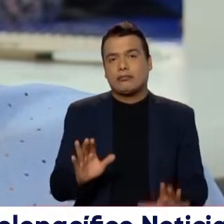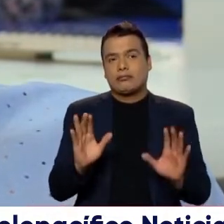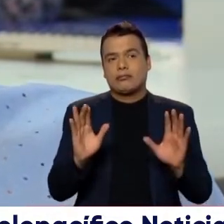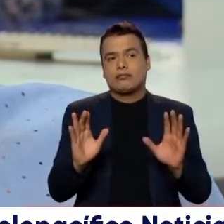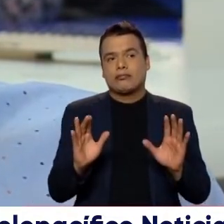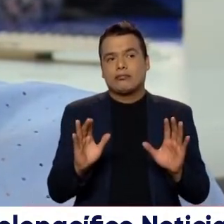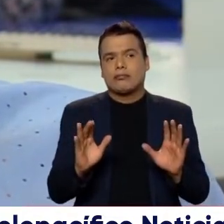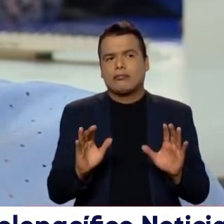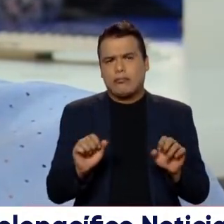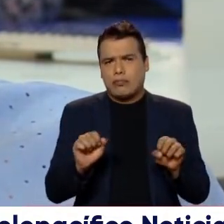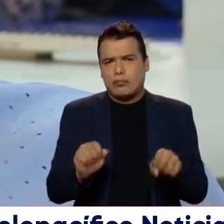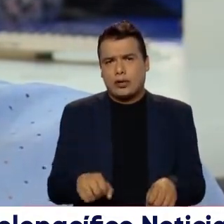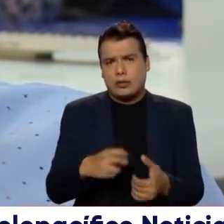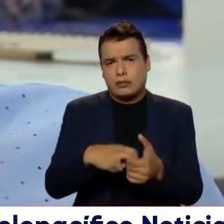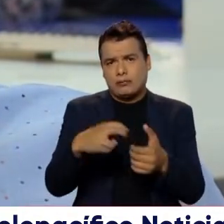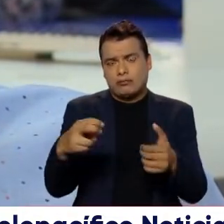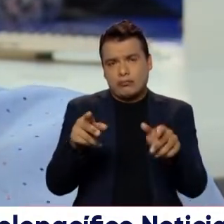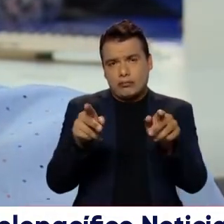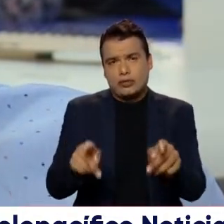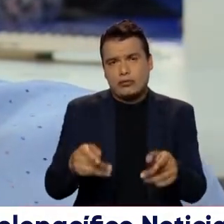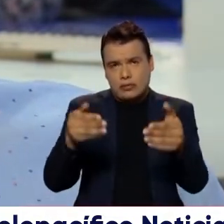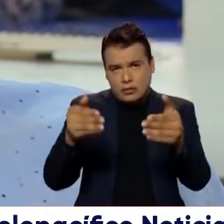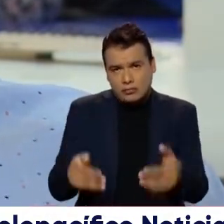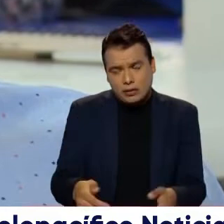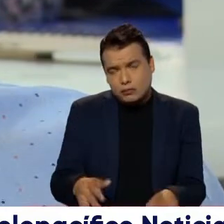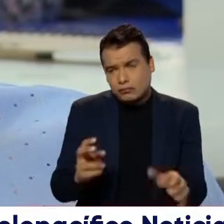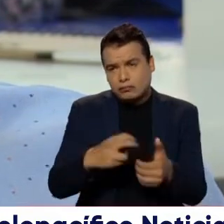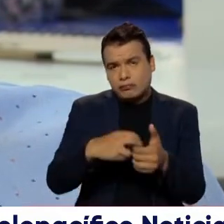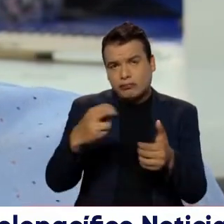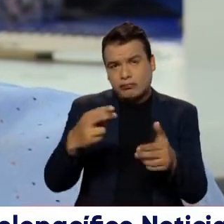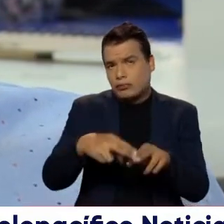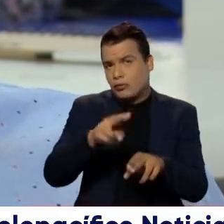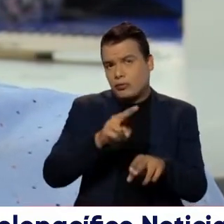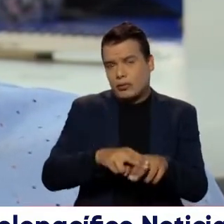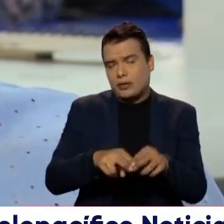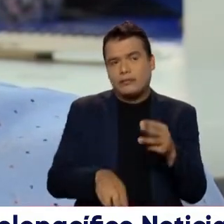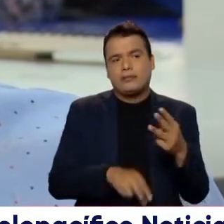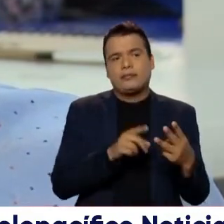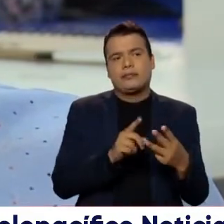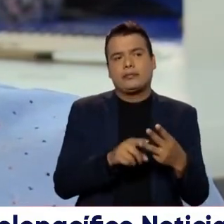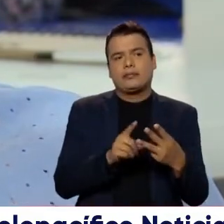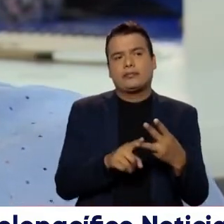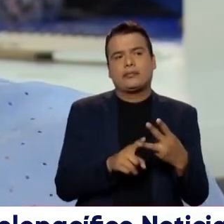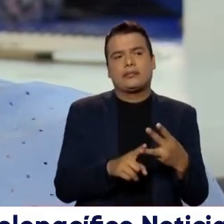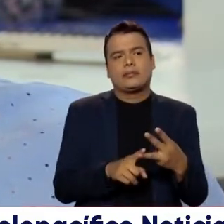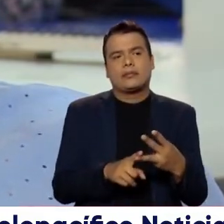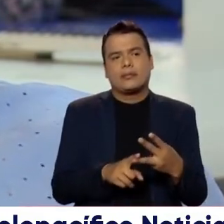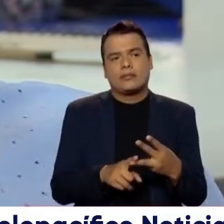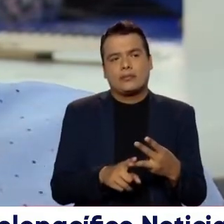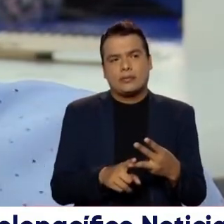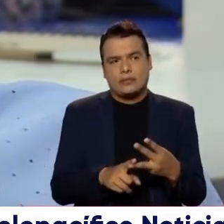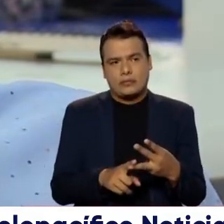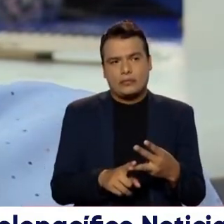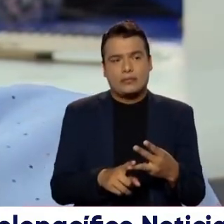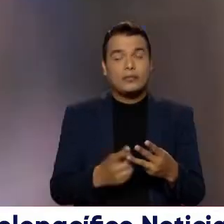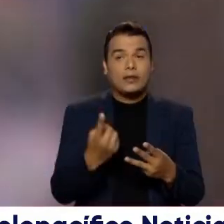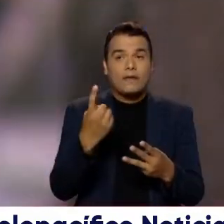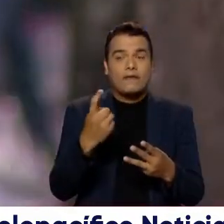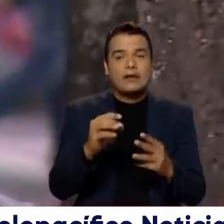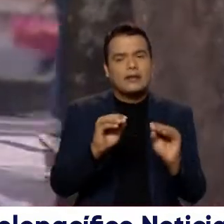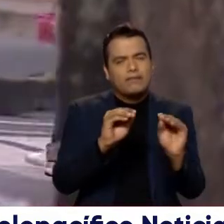y sí se puede hacer desvinculación laboral. Y tercero, que es lo que venimos hablando, y es la